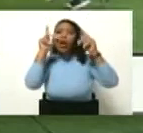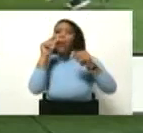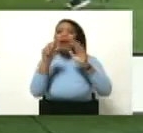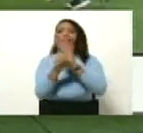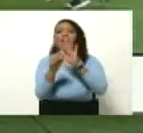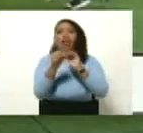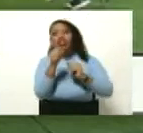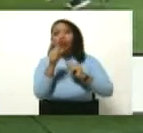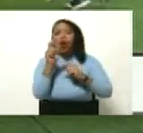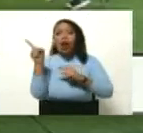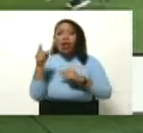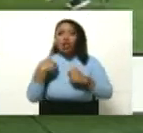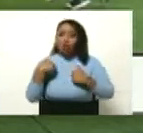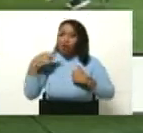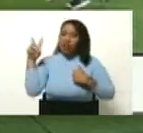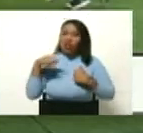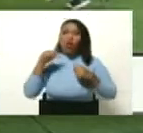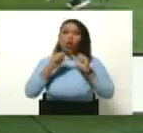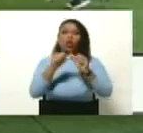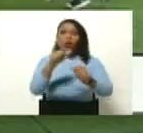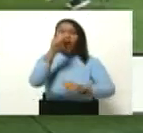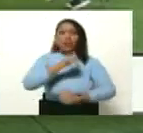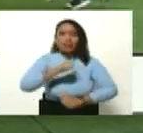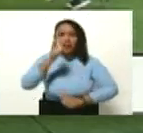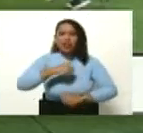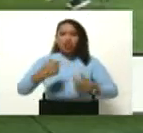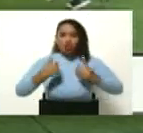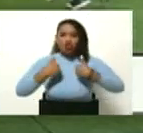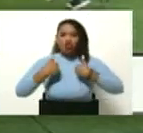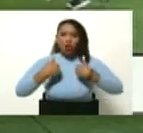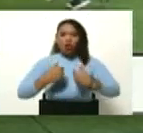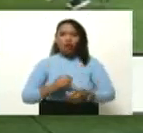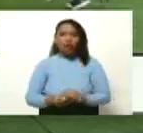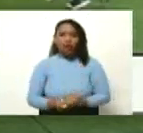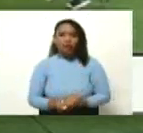Venezuela ha resistido y va a seguir resistiendo.